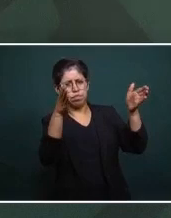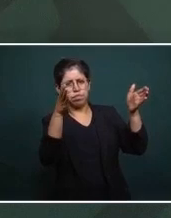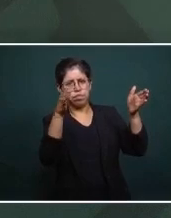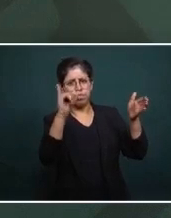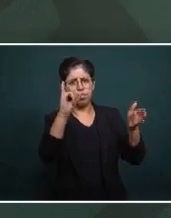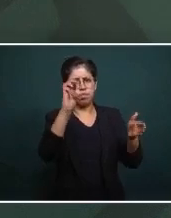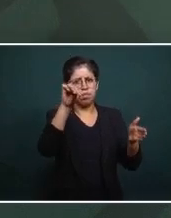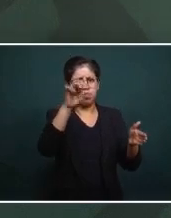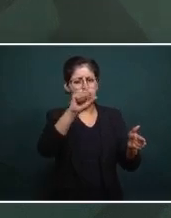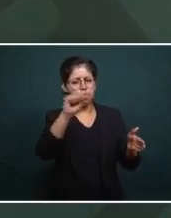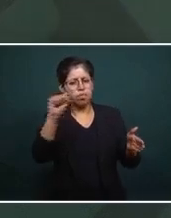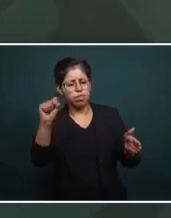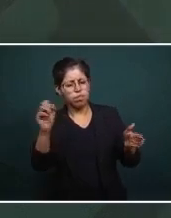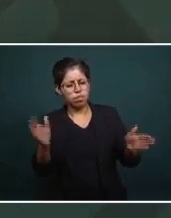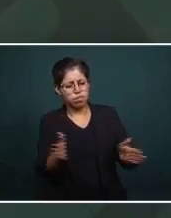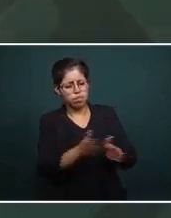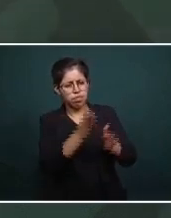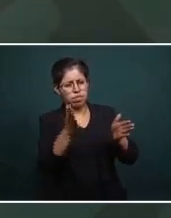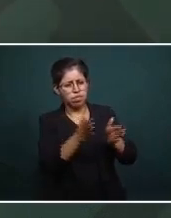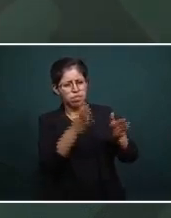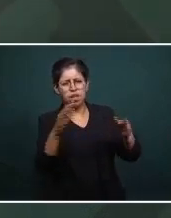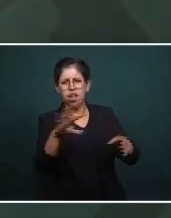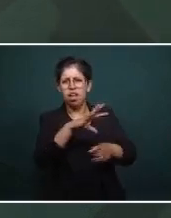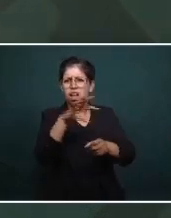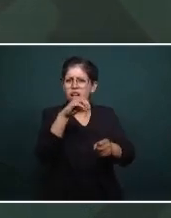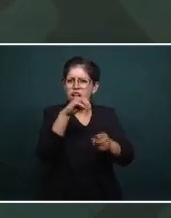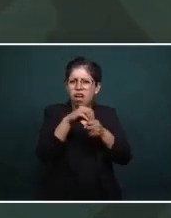Bienestar, que está saturado.